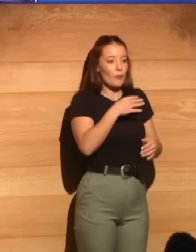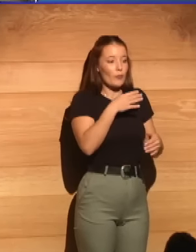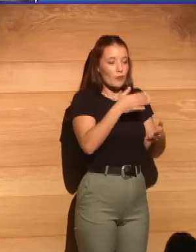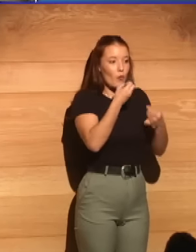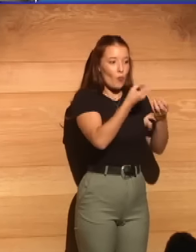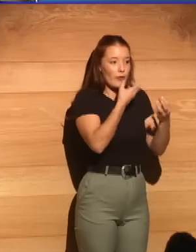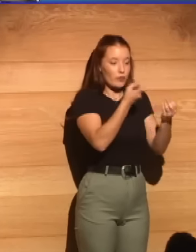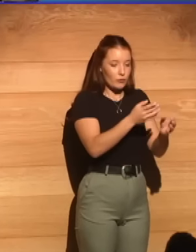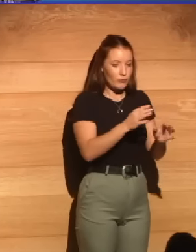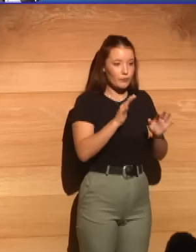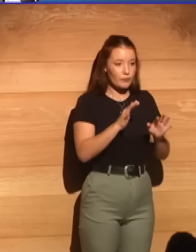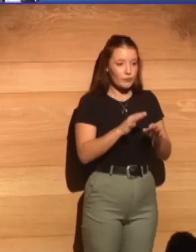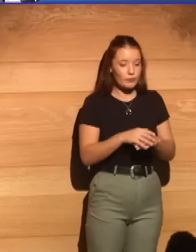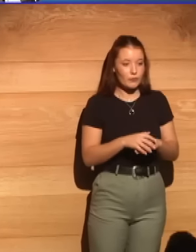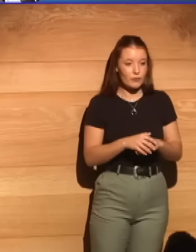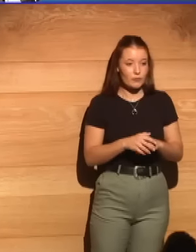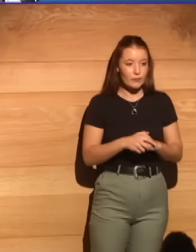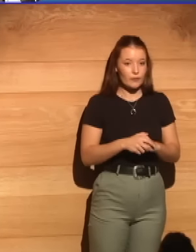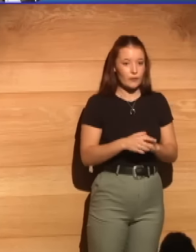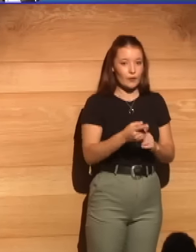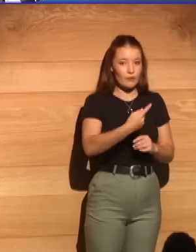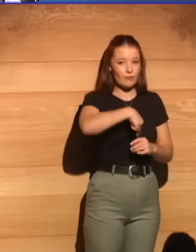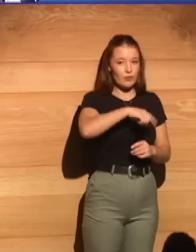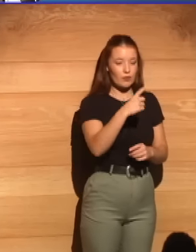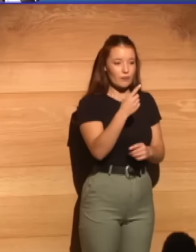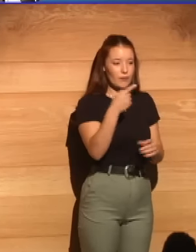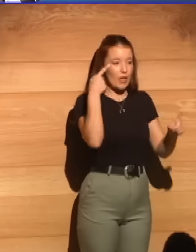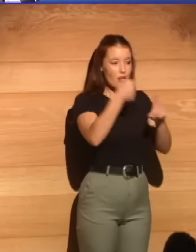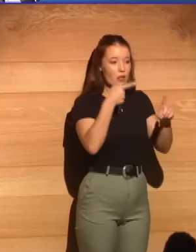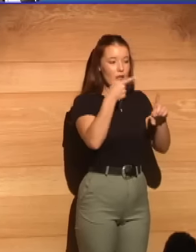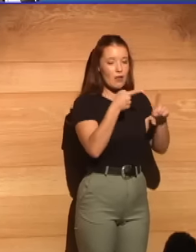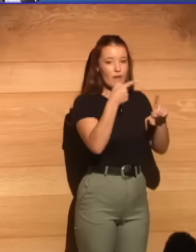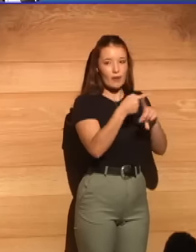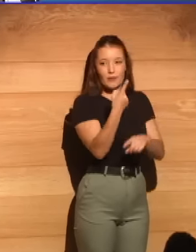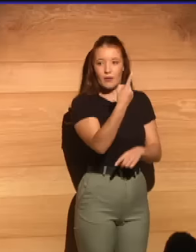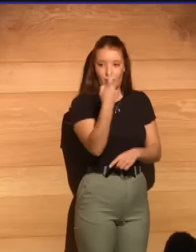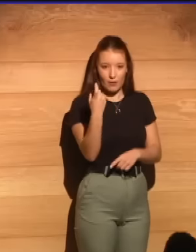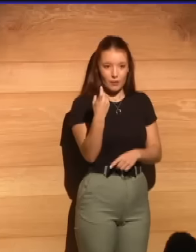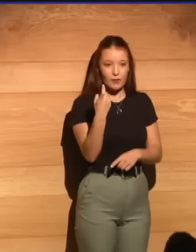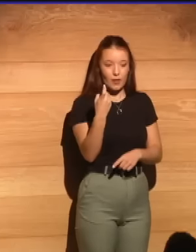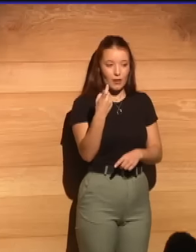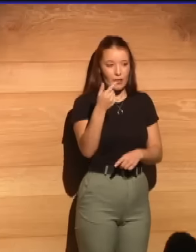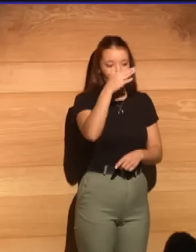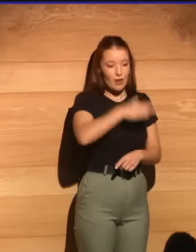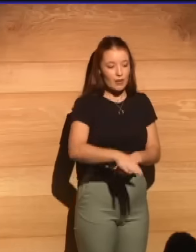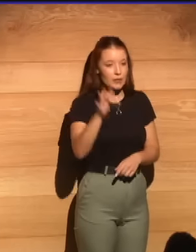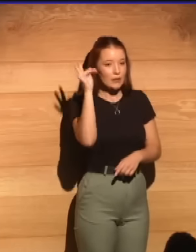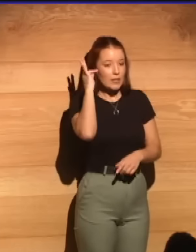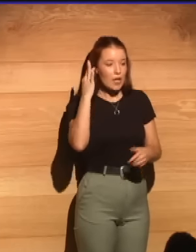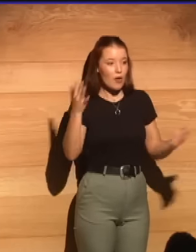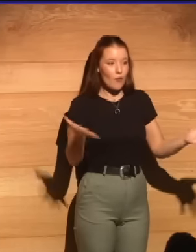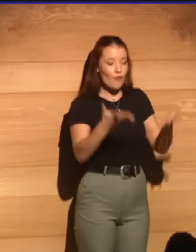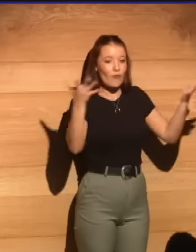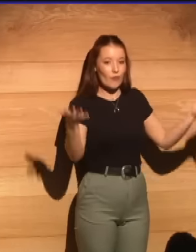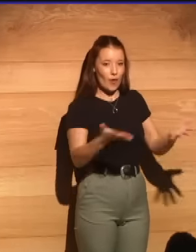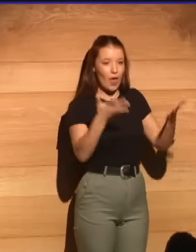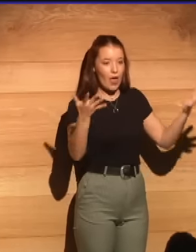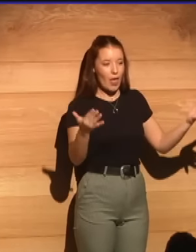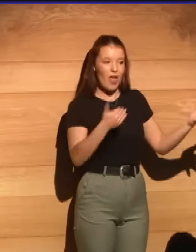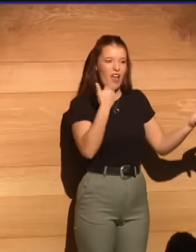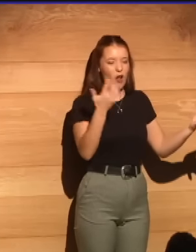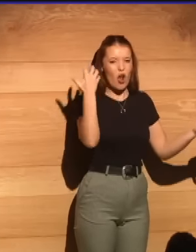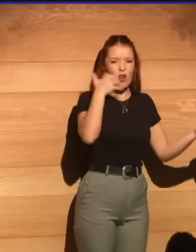yo creo que además necesitamos referentes en esto para animar a las niñas a que vean que no es una cosa de frikis, sino que al revés,